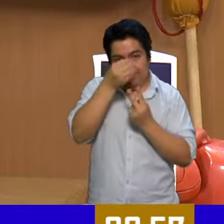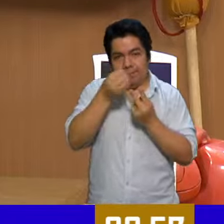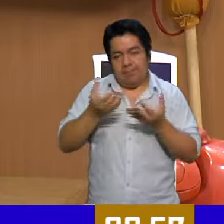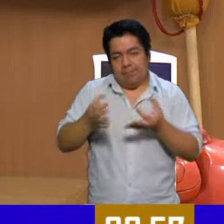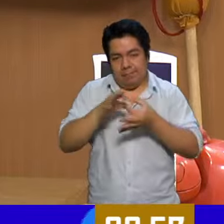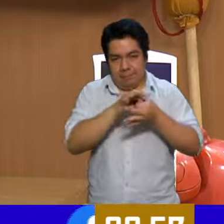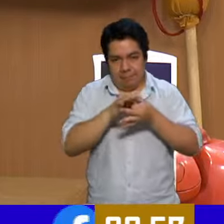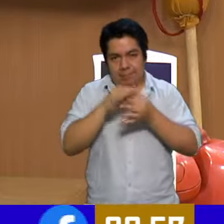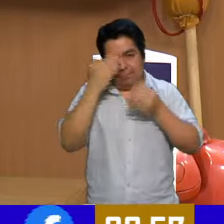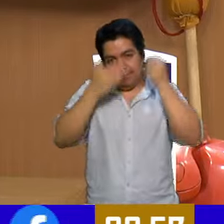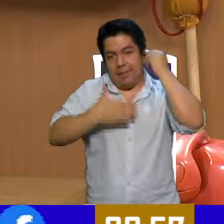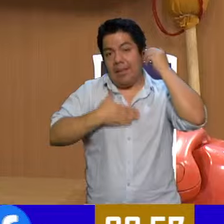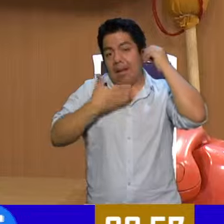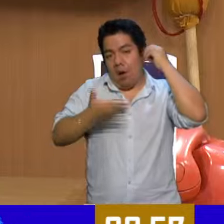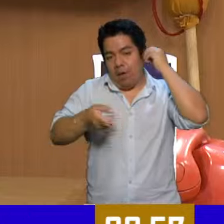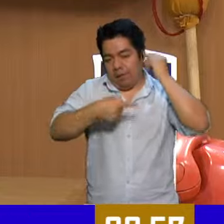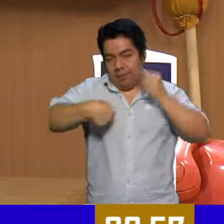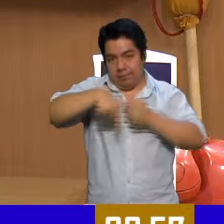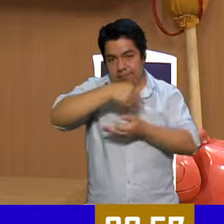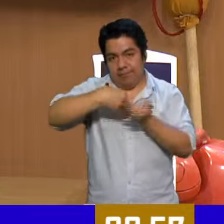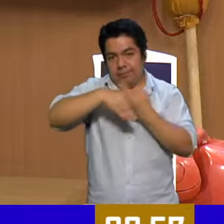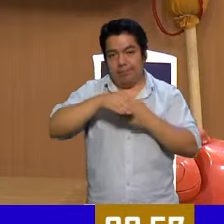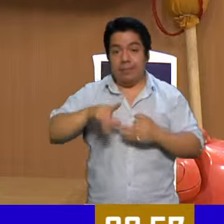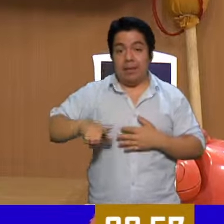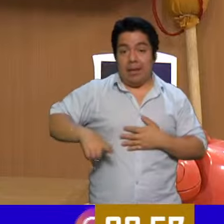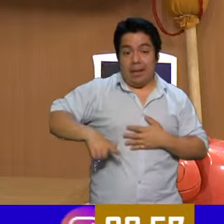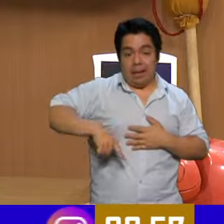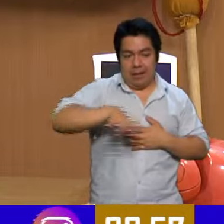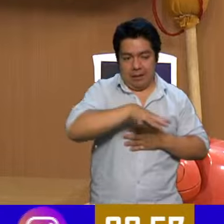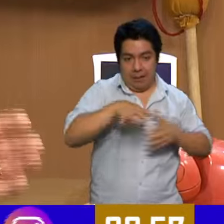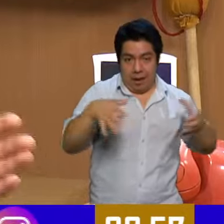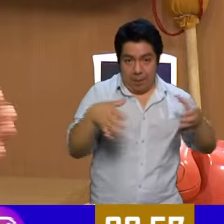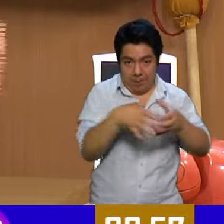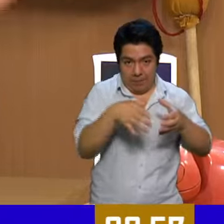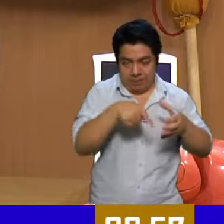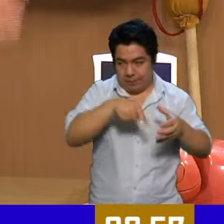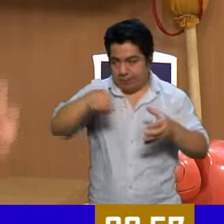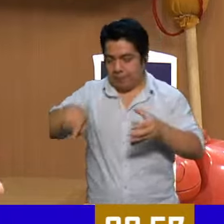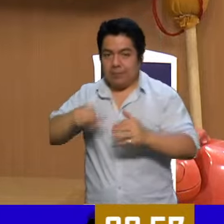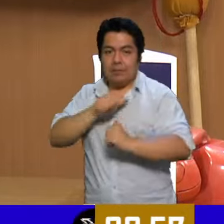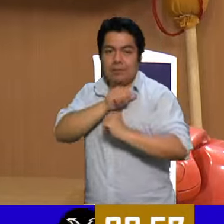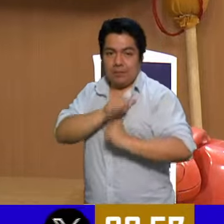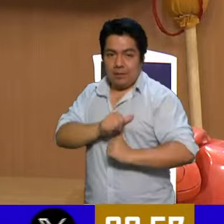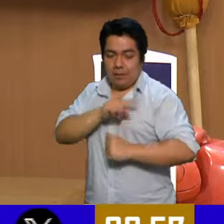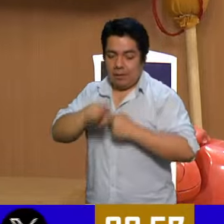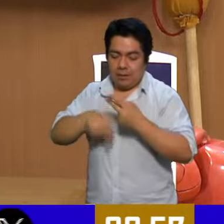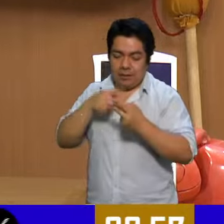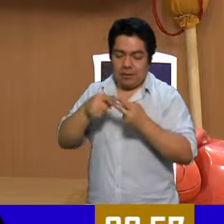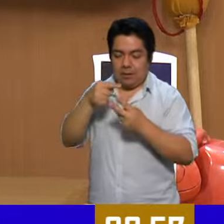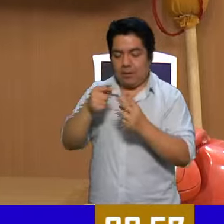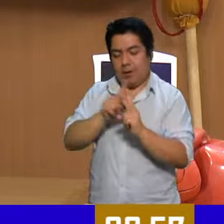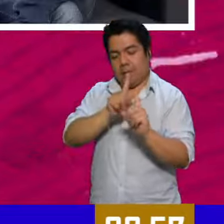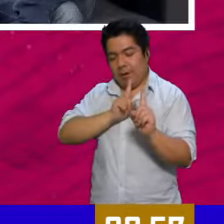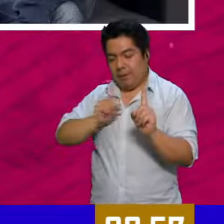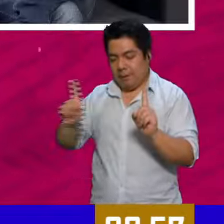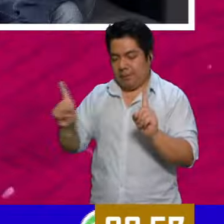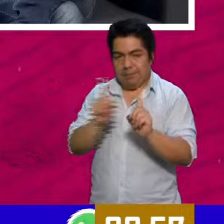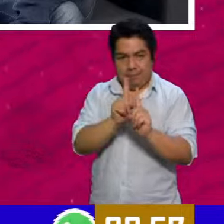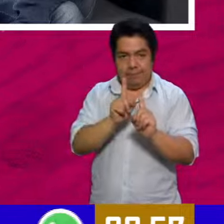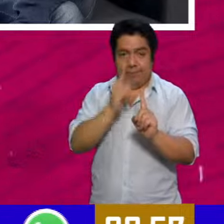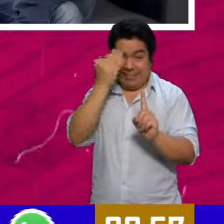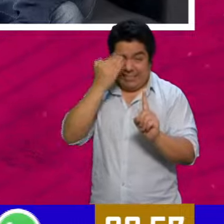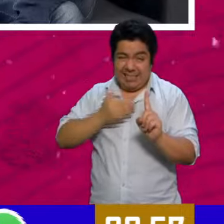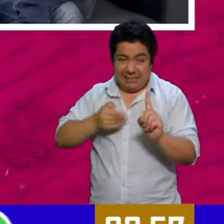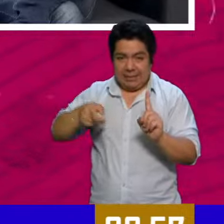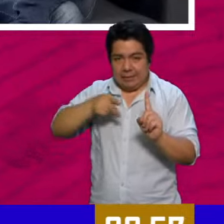relación de confianza entre el gobernado y las autoridades fiscales y nosotros como intermediarios. Lo que pasa es que sí tenemos una